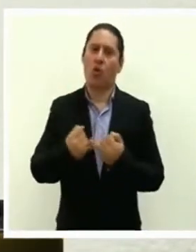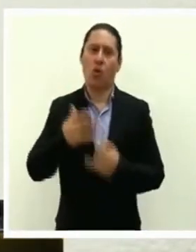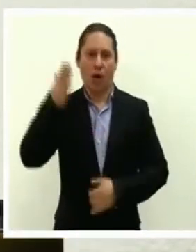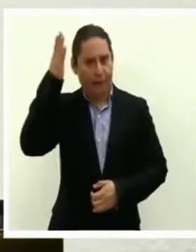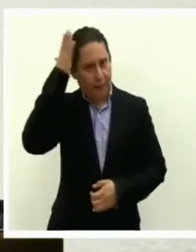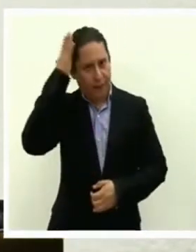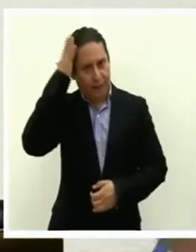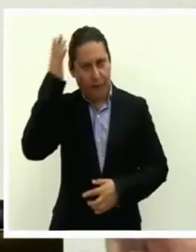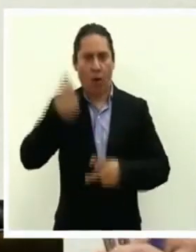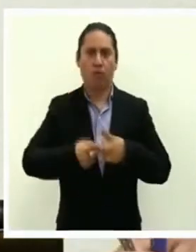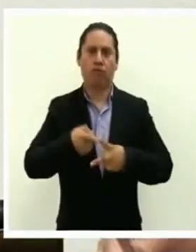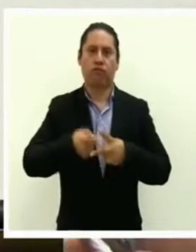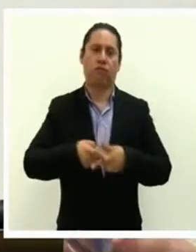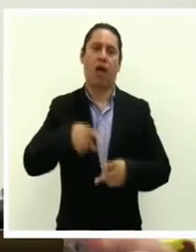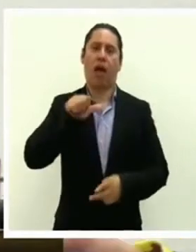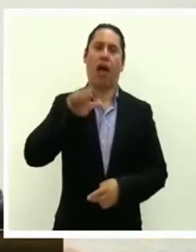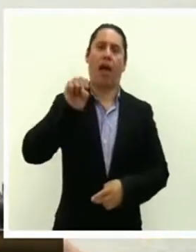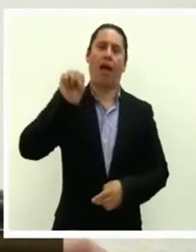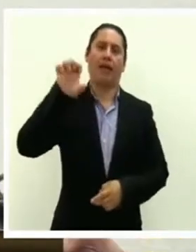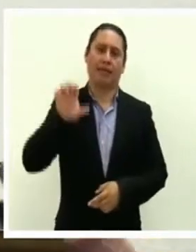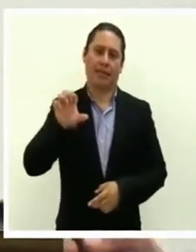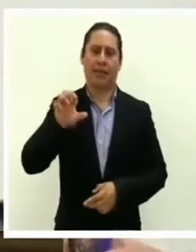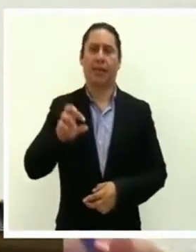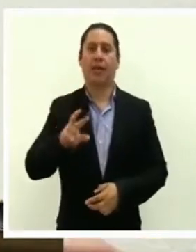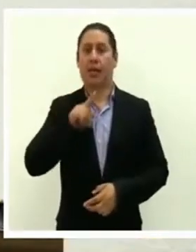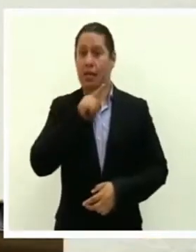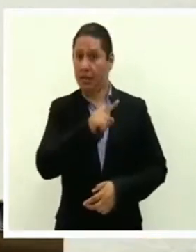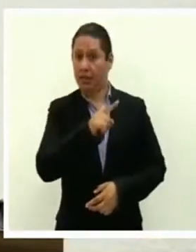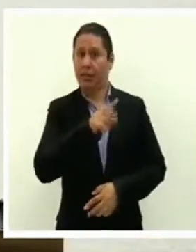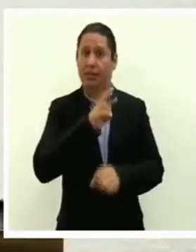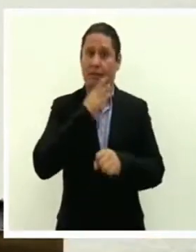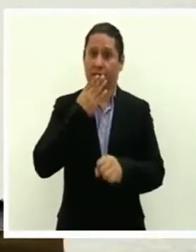Auditoría Superior del Estado, al ser el encargado de